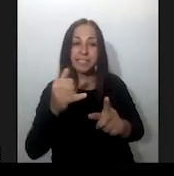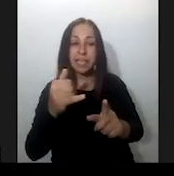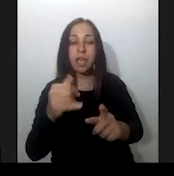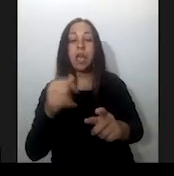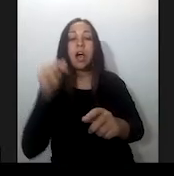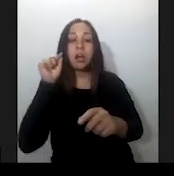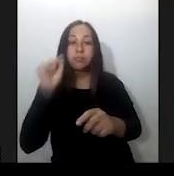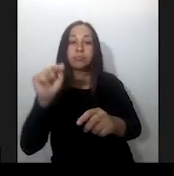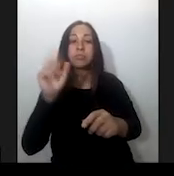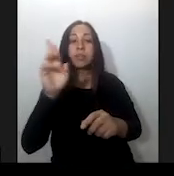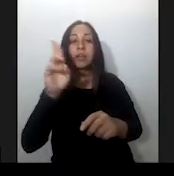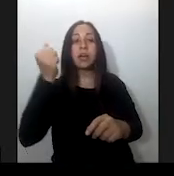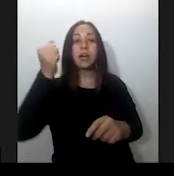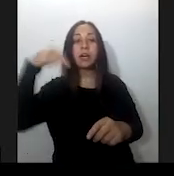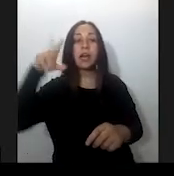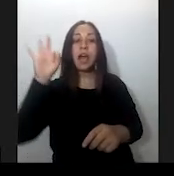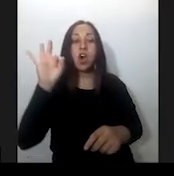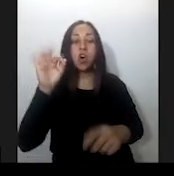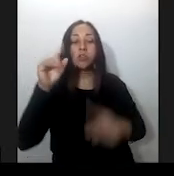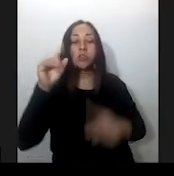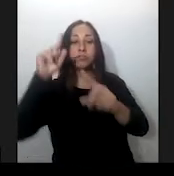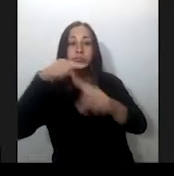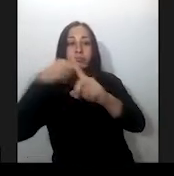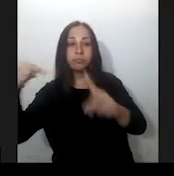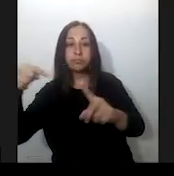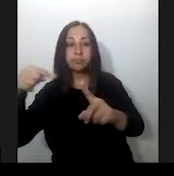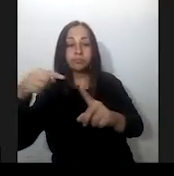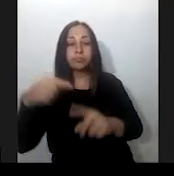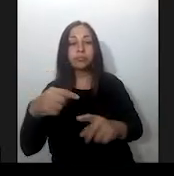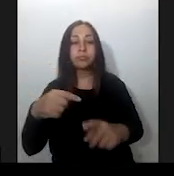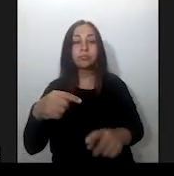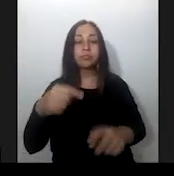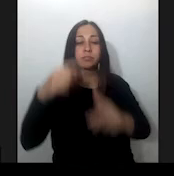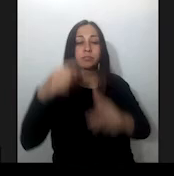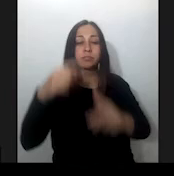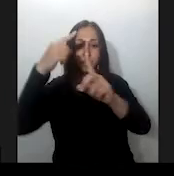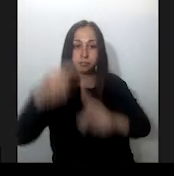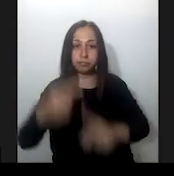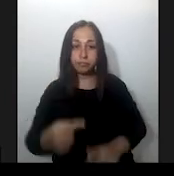Seleccionamos el rango. Recuerden que es todo esto que está acá.